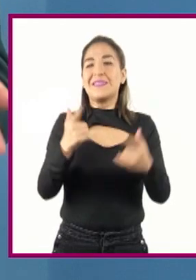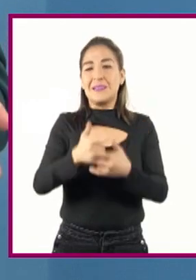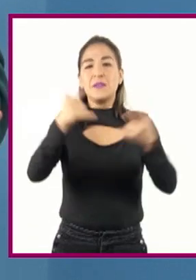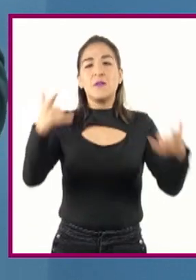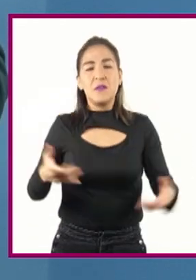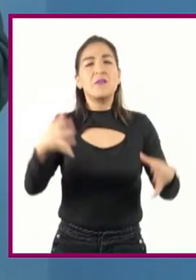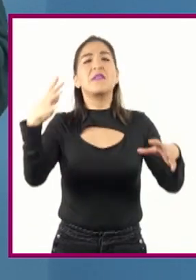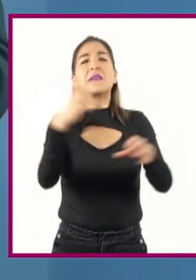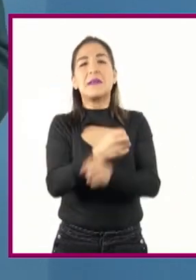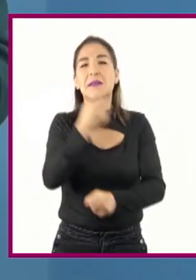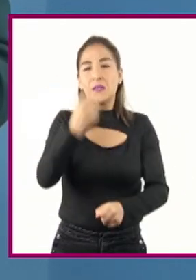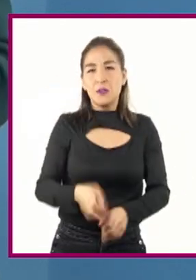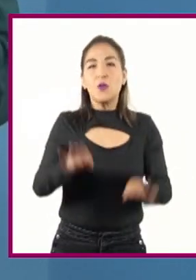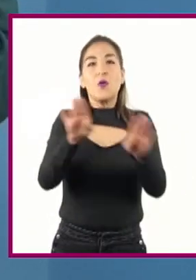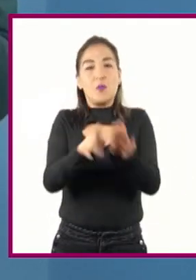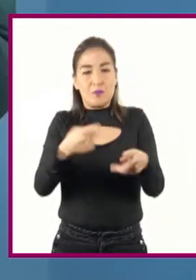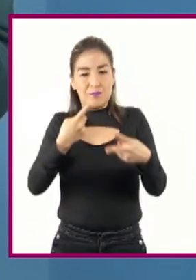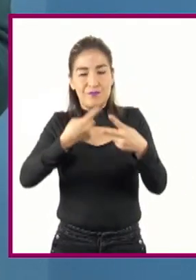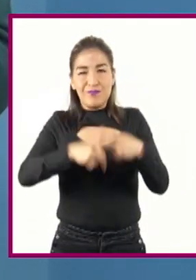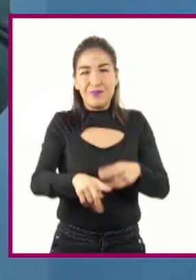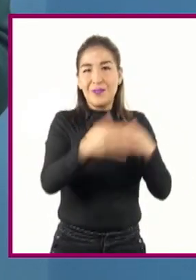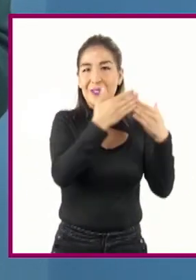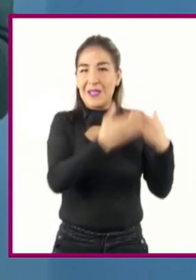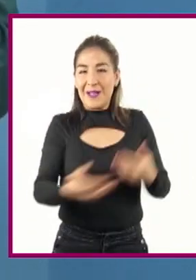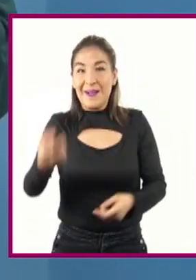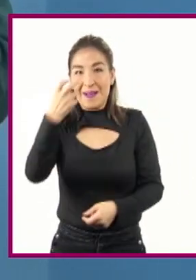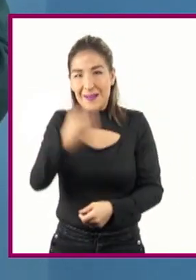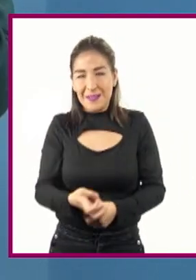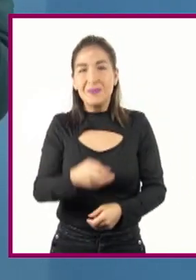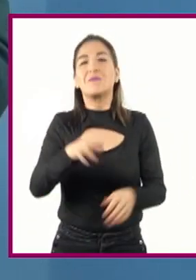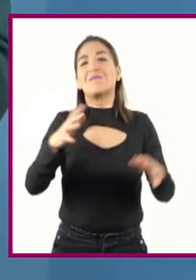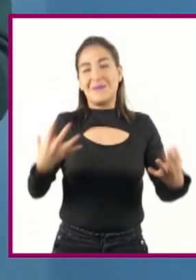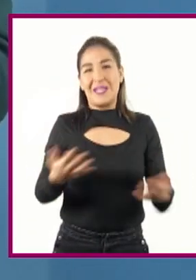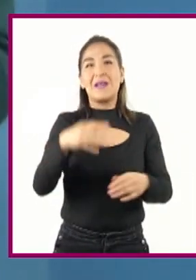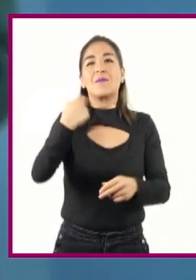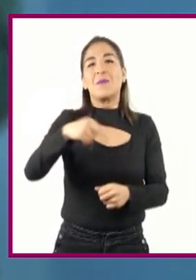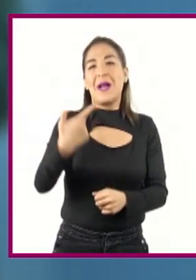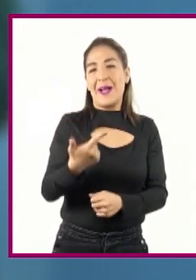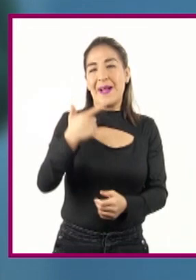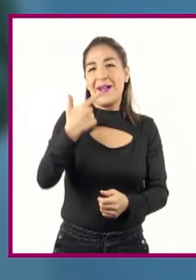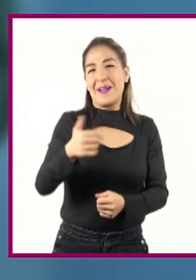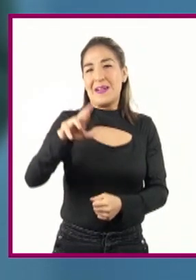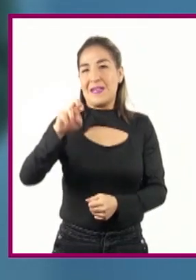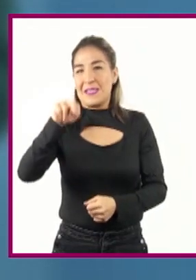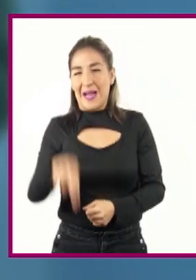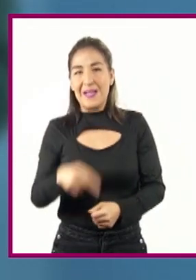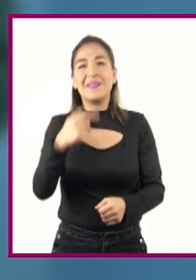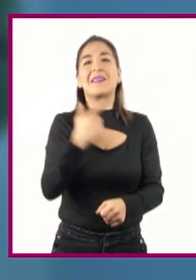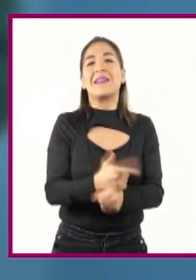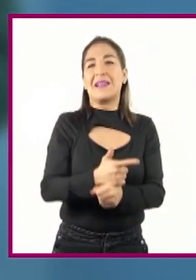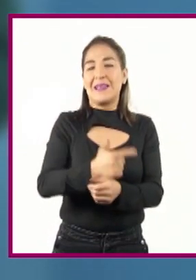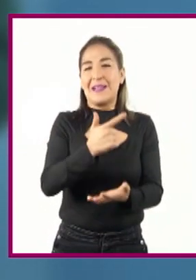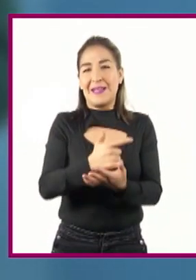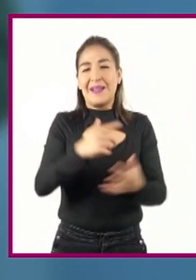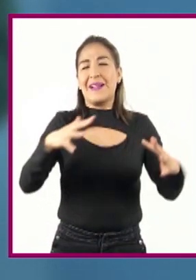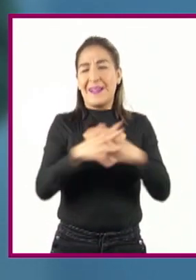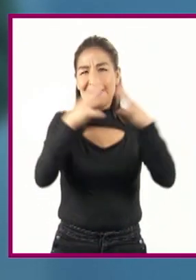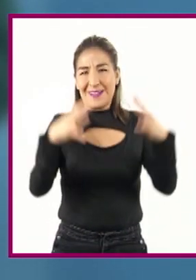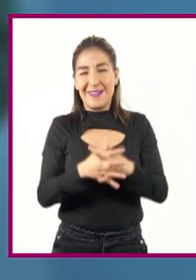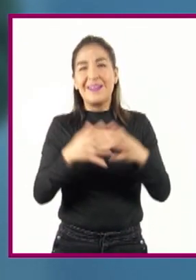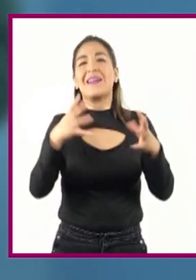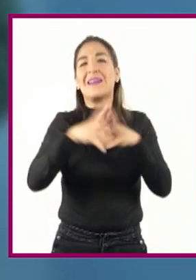que significó el inicio de la también llamada Gran Guerra. Los historiadores